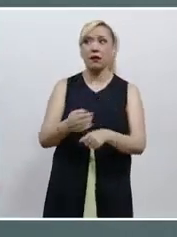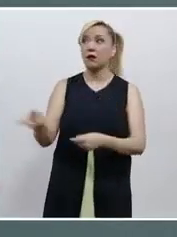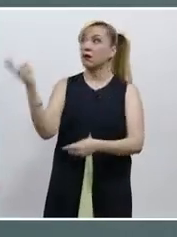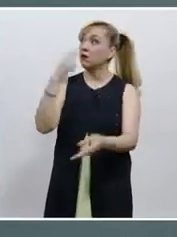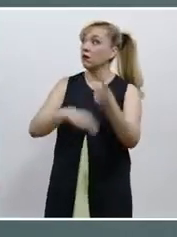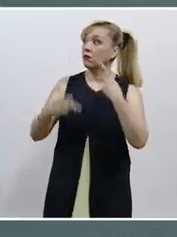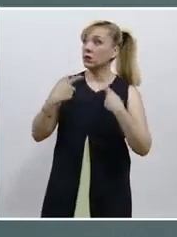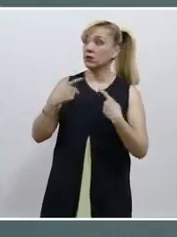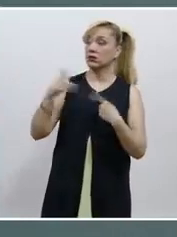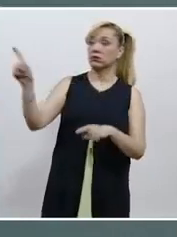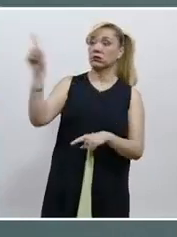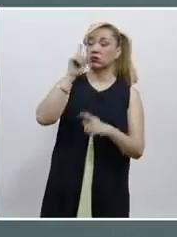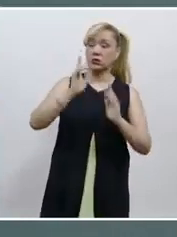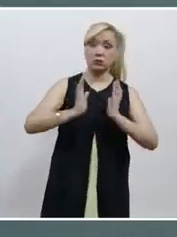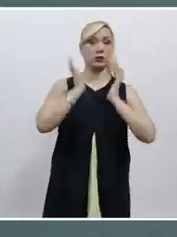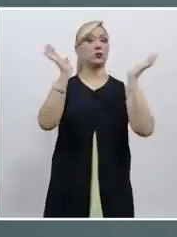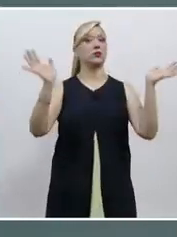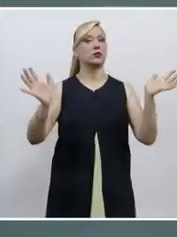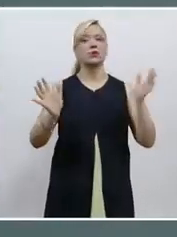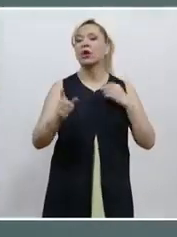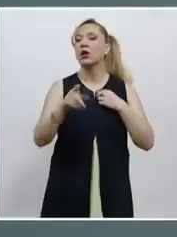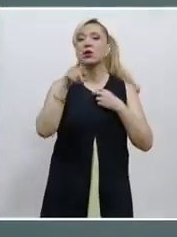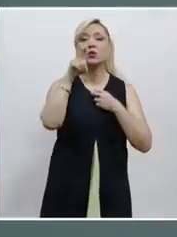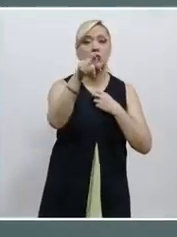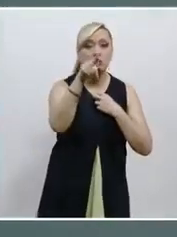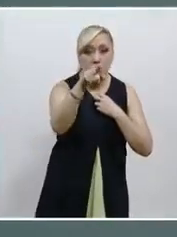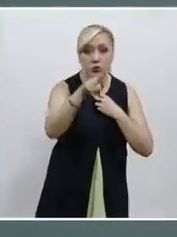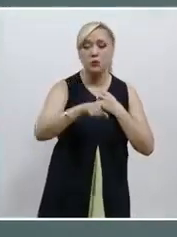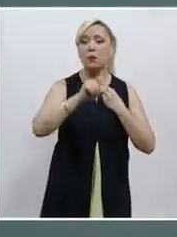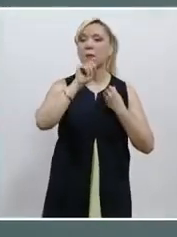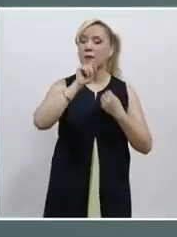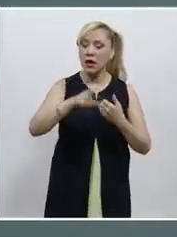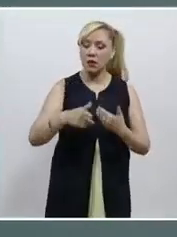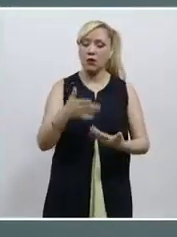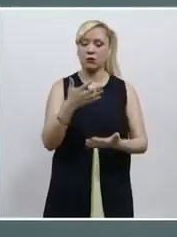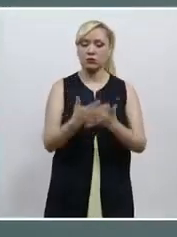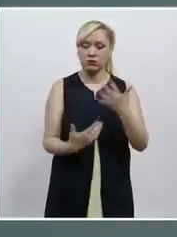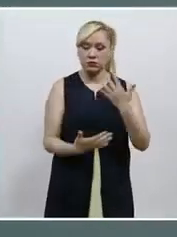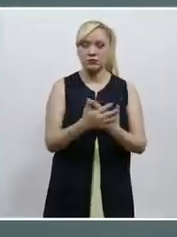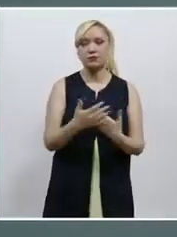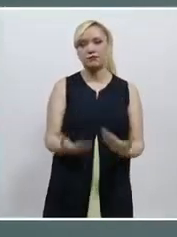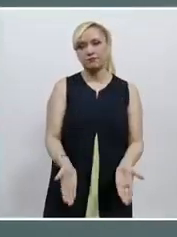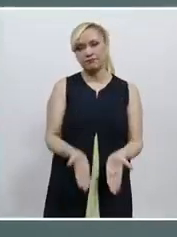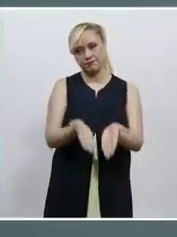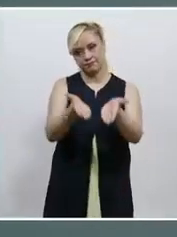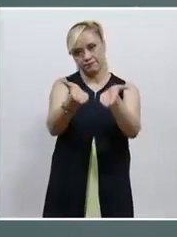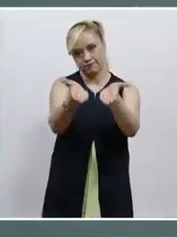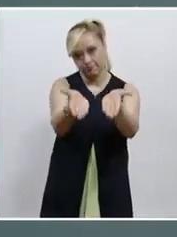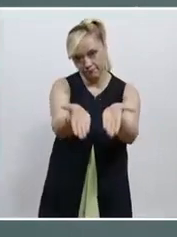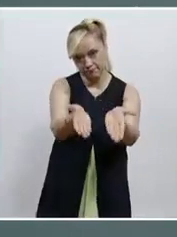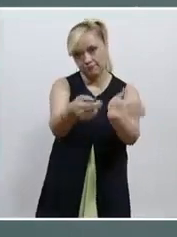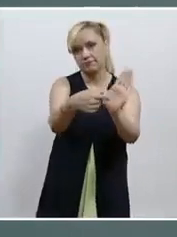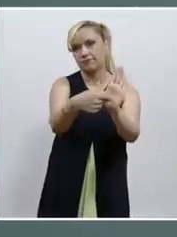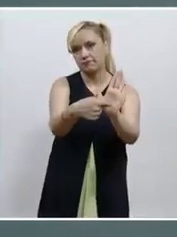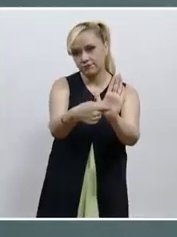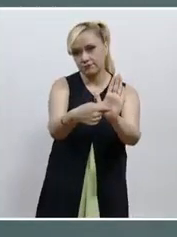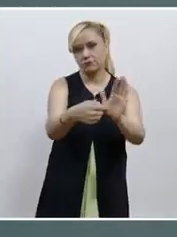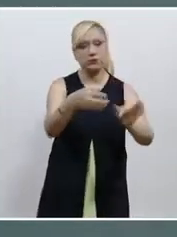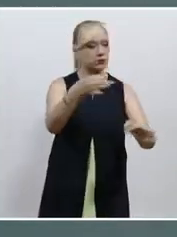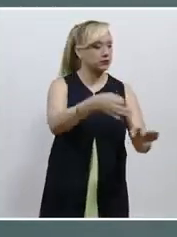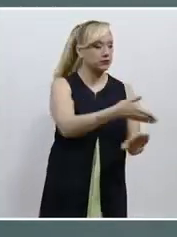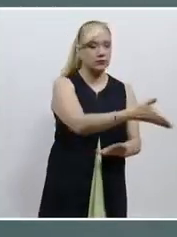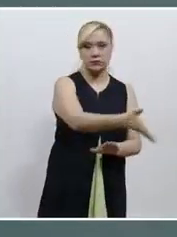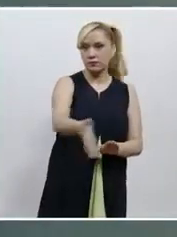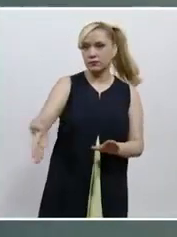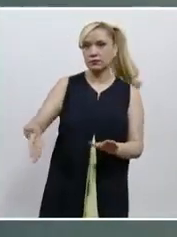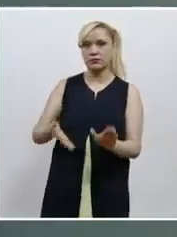la persona y te agarre sorprendido, tú lo entregaste con planeación y con el